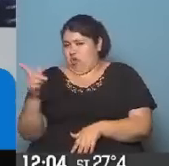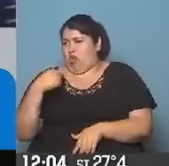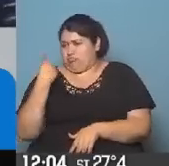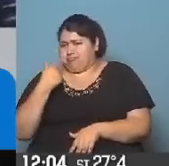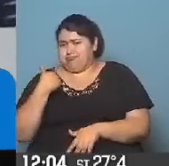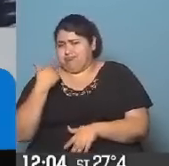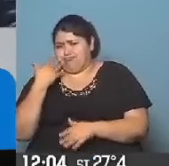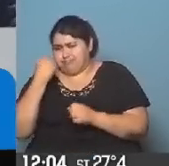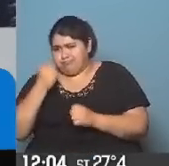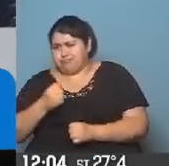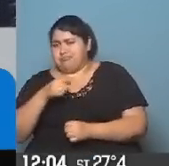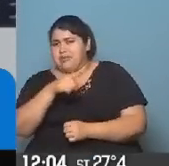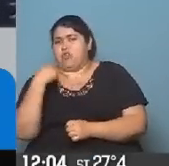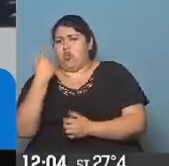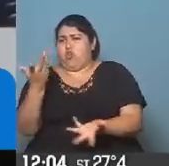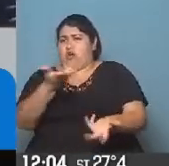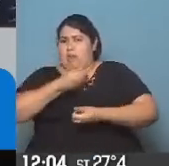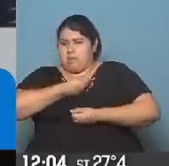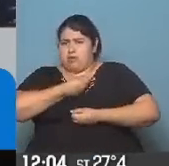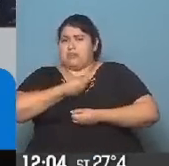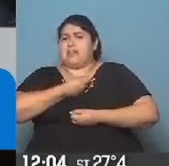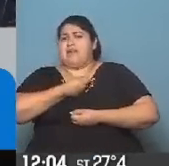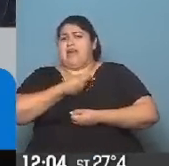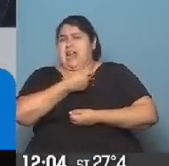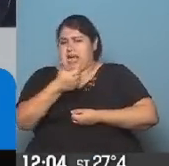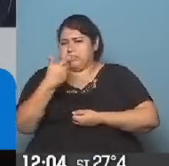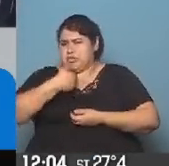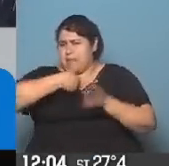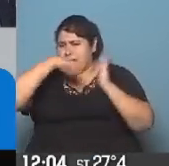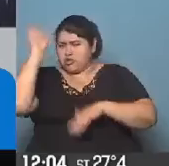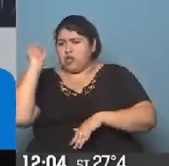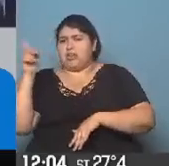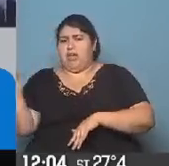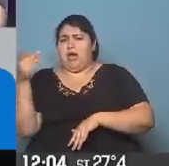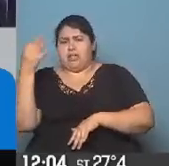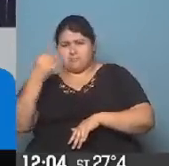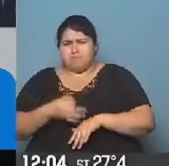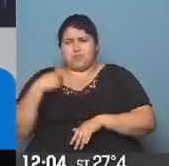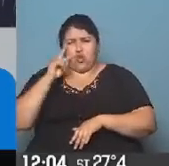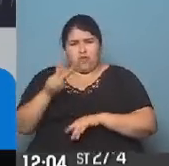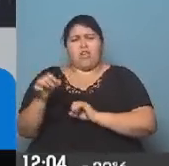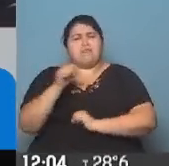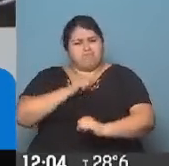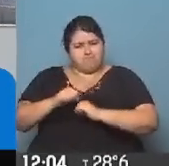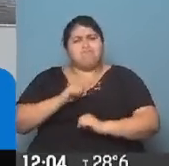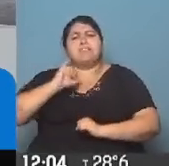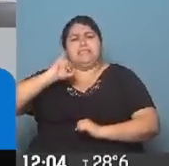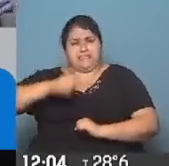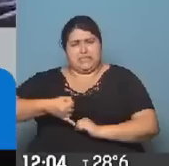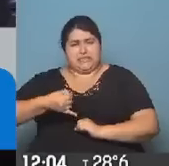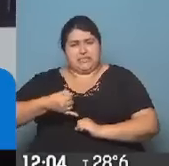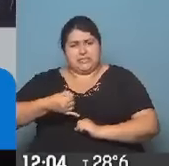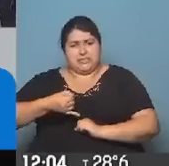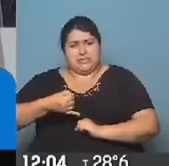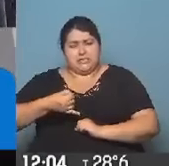de 10.800 trabajadores y él tuvo un respaldo de 10.600. ¿Qué pasó entonces? ¿Hubo fraude? ¿Esa es la denuncia? Hubo fraude en todo momento, o